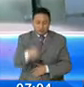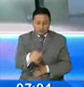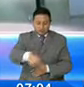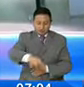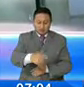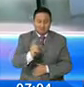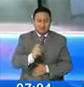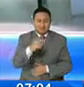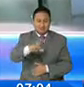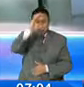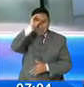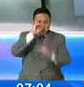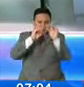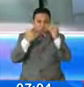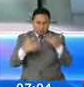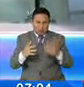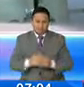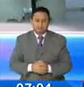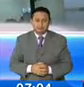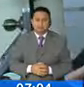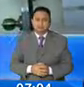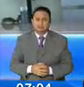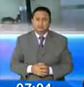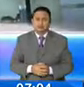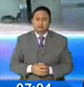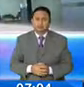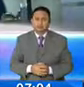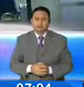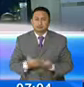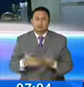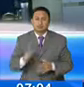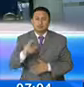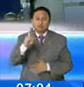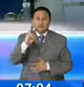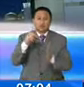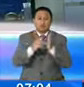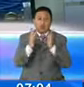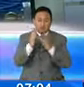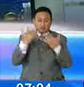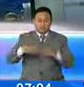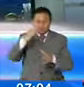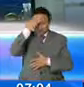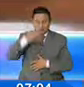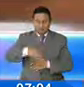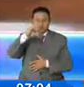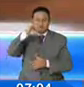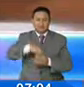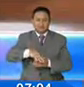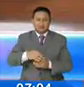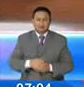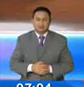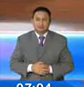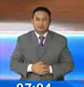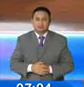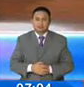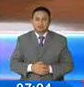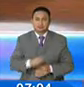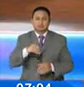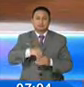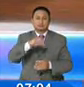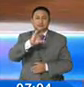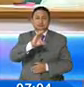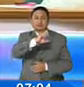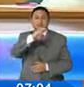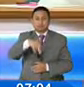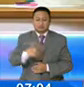realmente le interesa a cada una de las ciudadanas y ciudadanos para manifestarse el día 2 de abril con su voluntad. En el CNE ya se dio